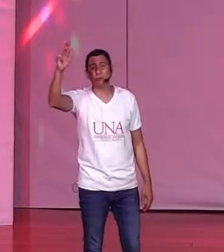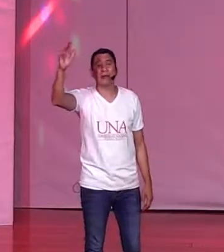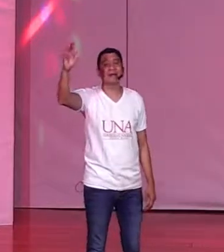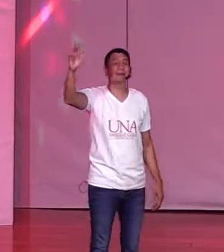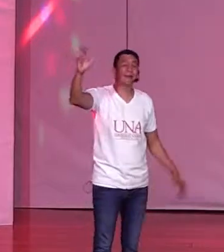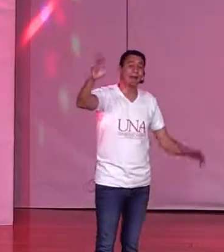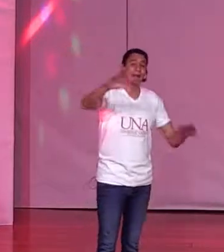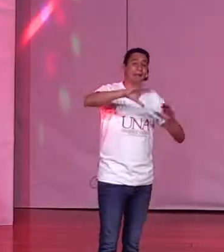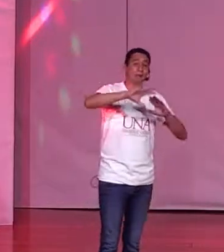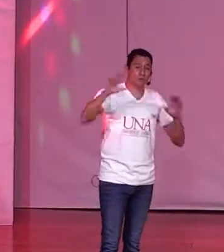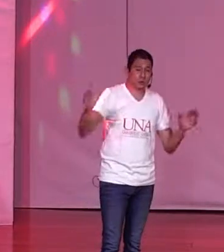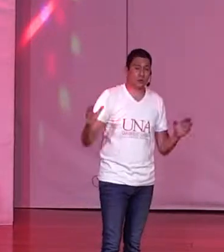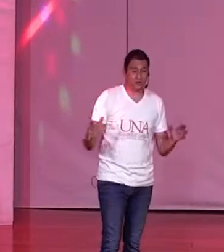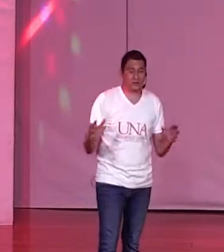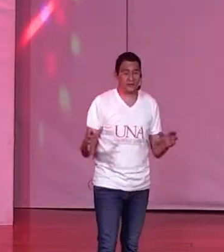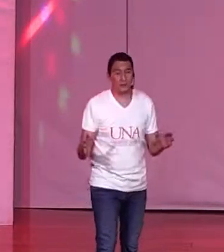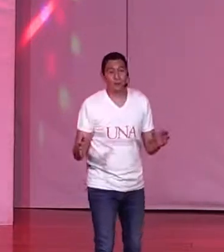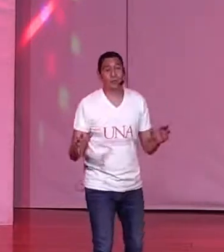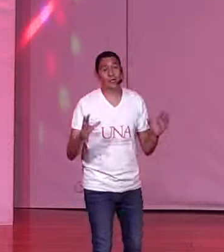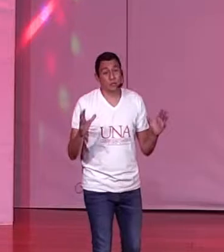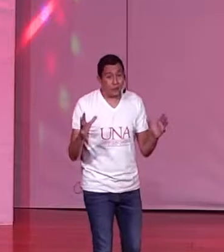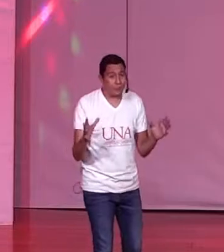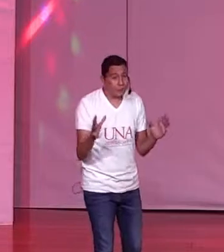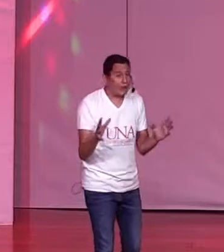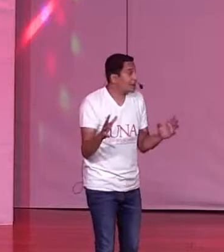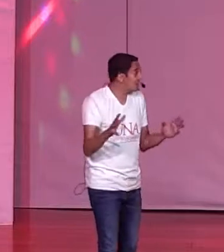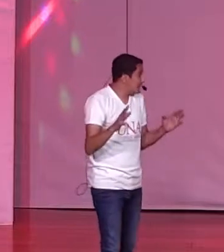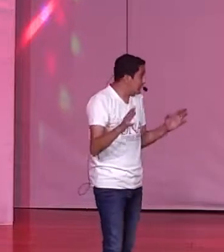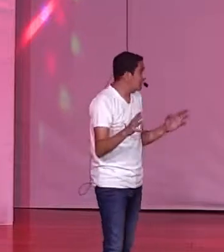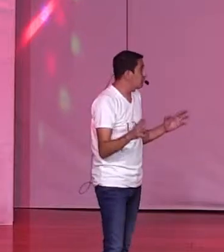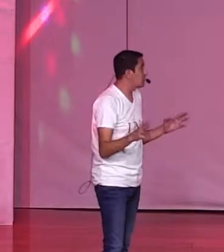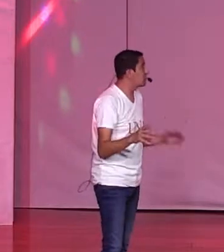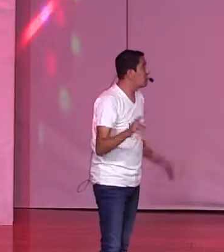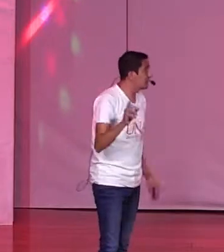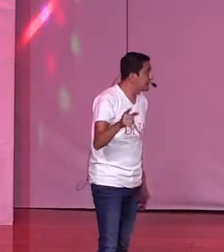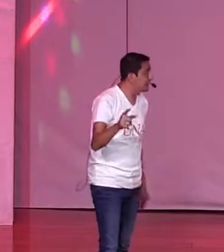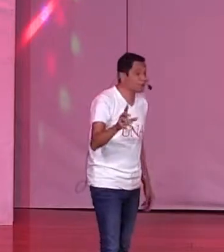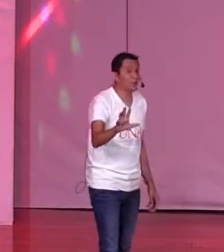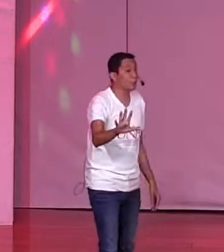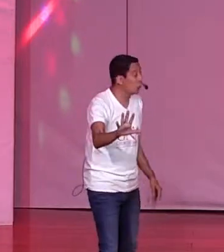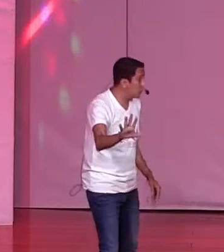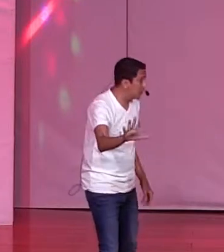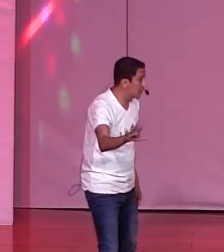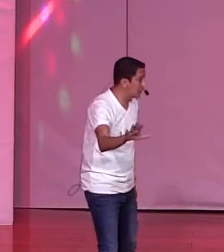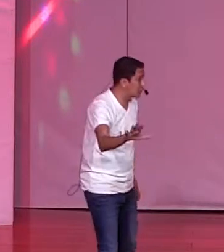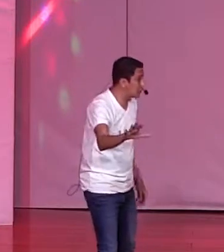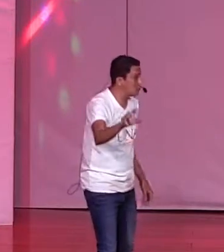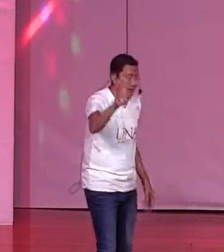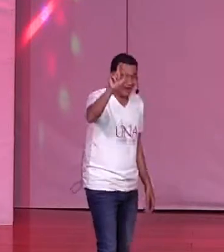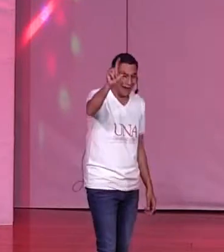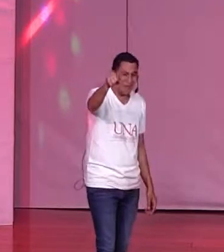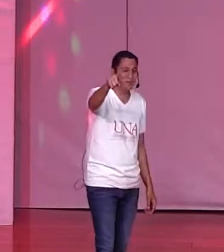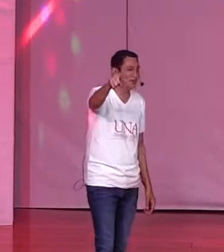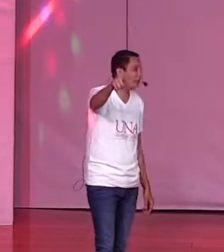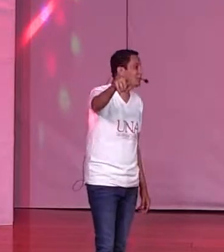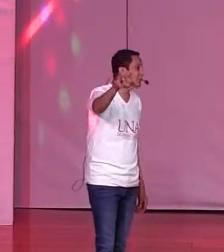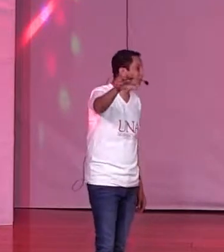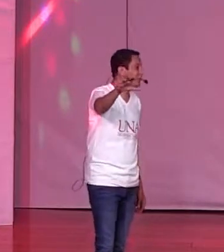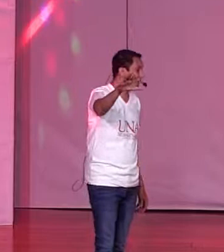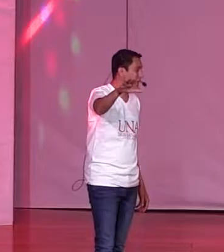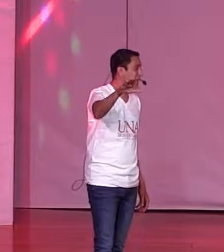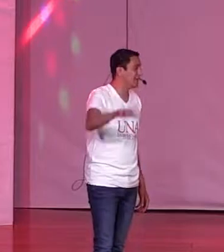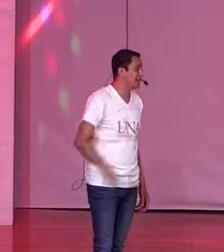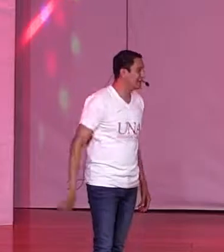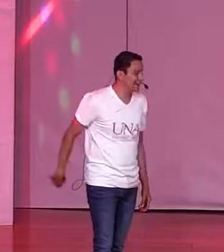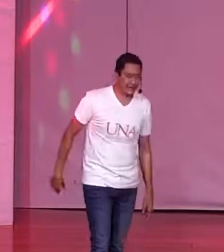talleres culturales y muchas cosas más. Ustedes pueden buscar mucha más información en la página, pero ojo, pongan atención, sí, porque hay un video muy